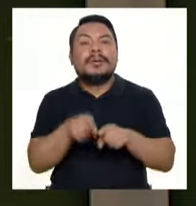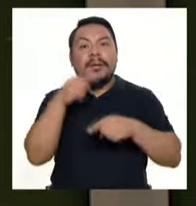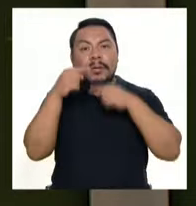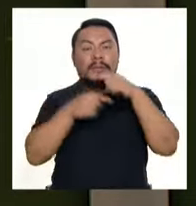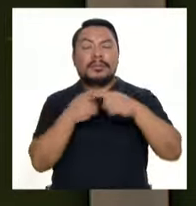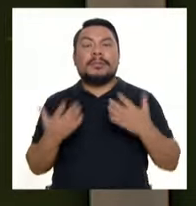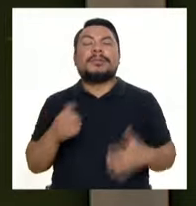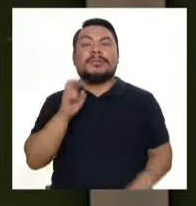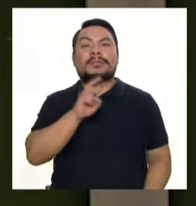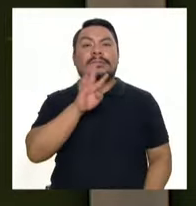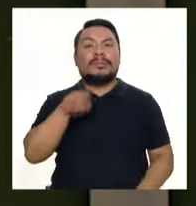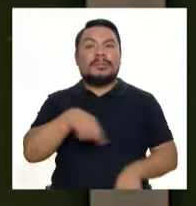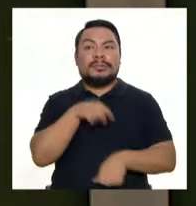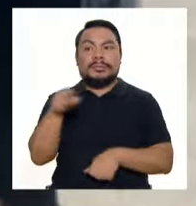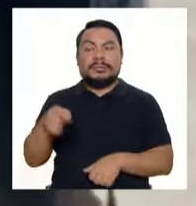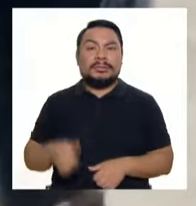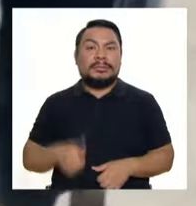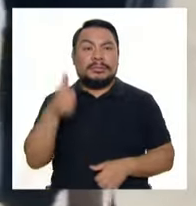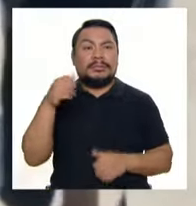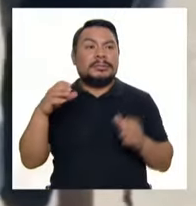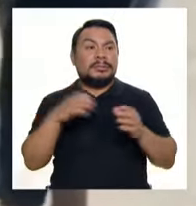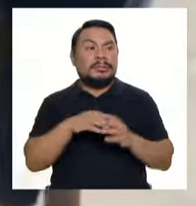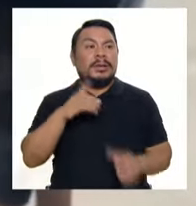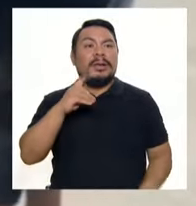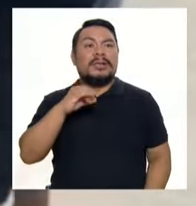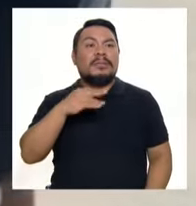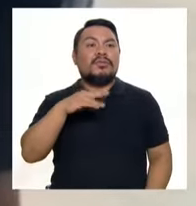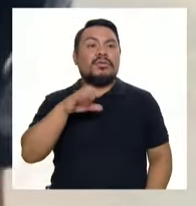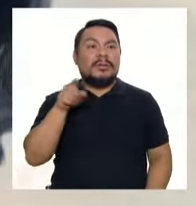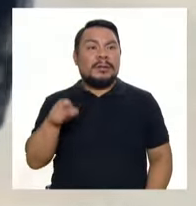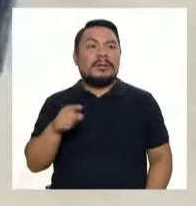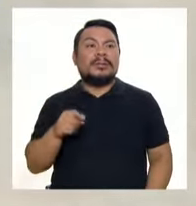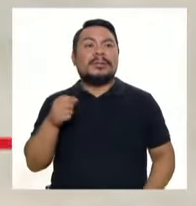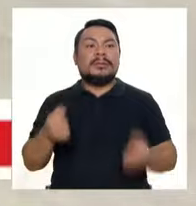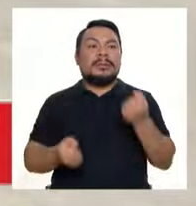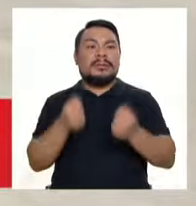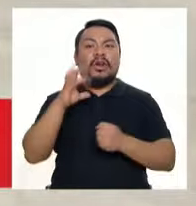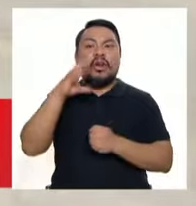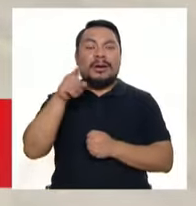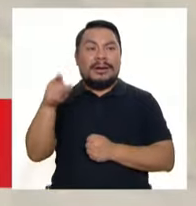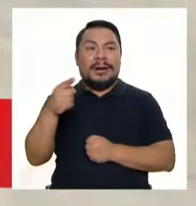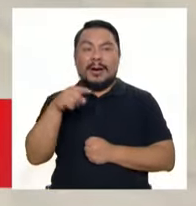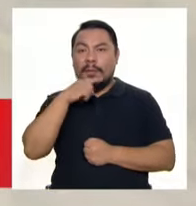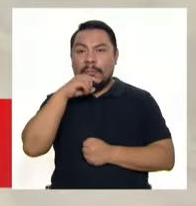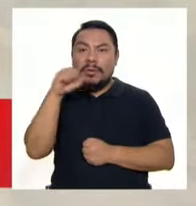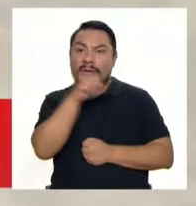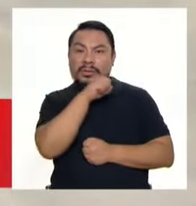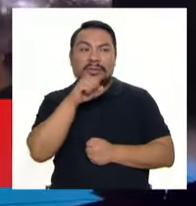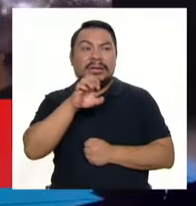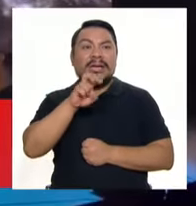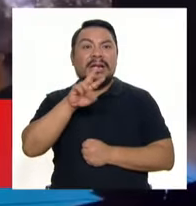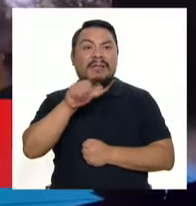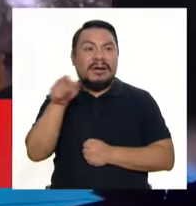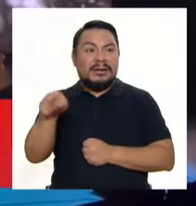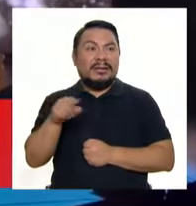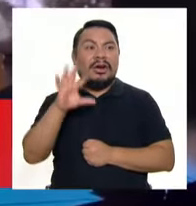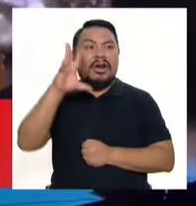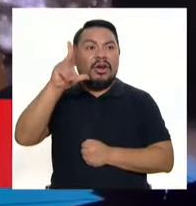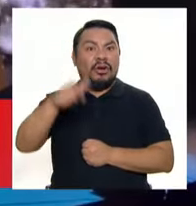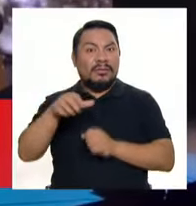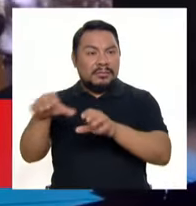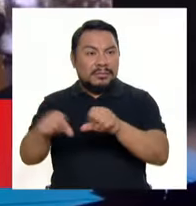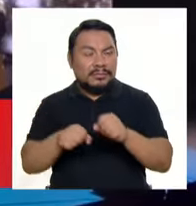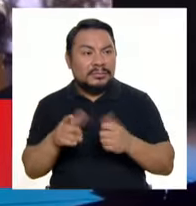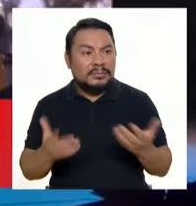Carga en menos de 24 horas, agentes de la DIPROVE recuperaron la camioneta robada de la cantante Eva Ayllón, que fue sustraída